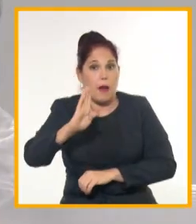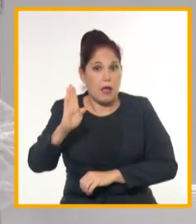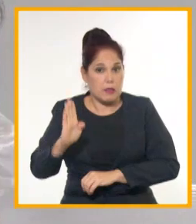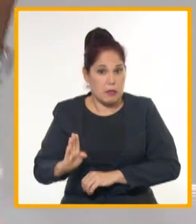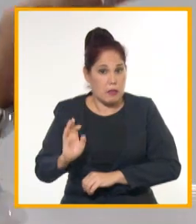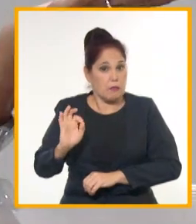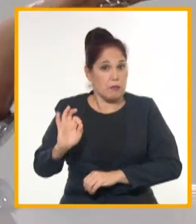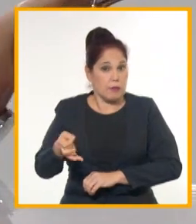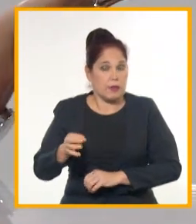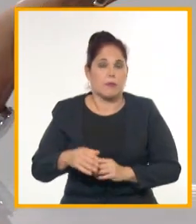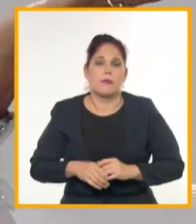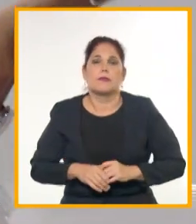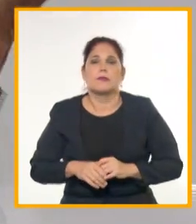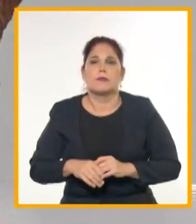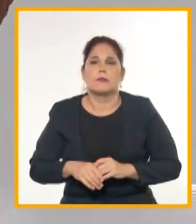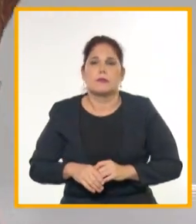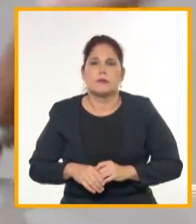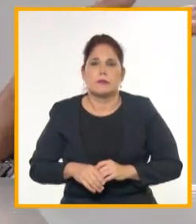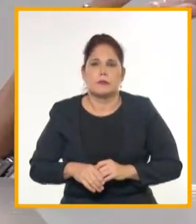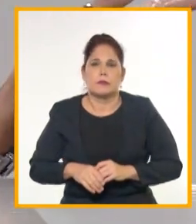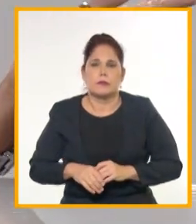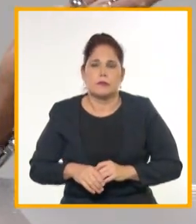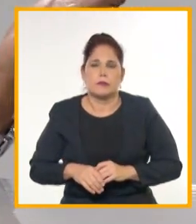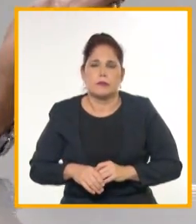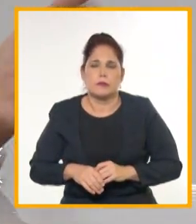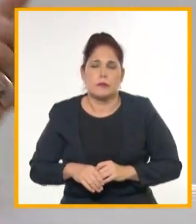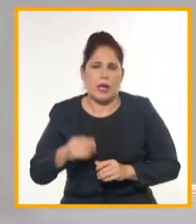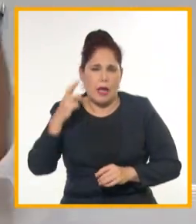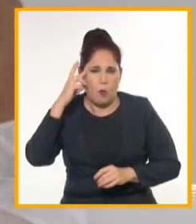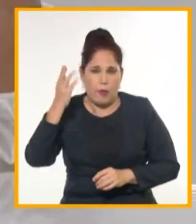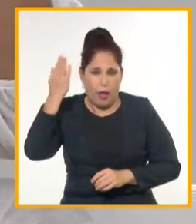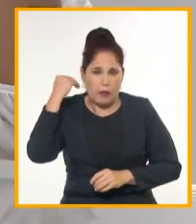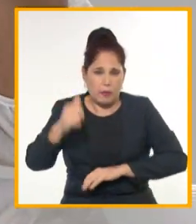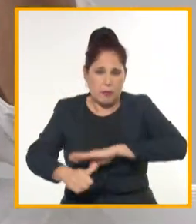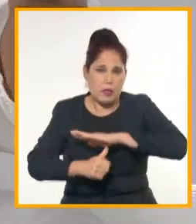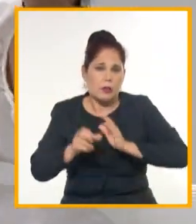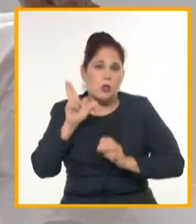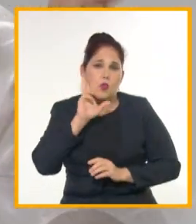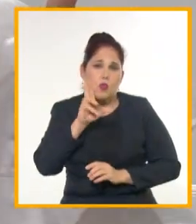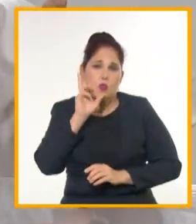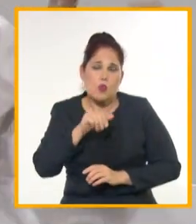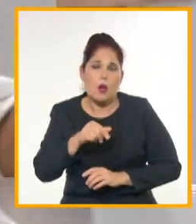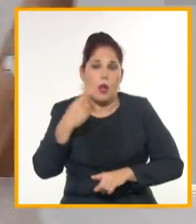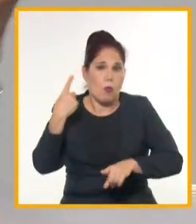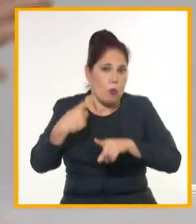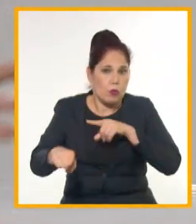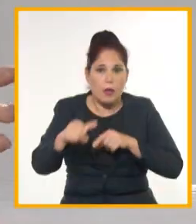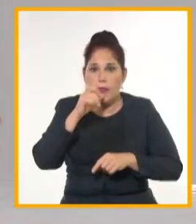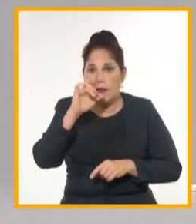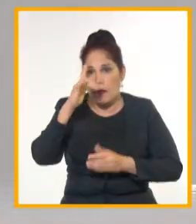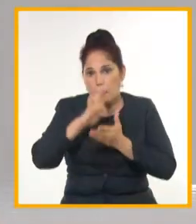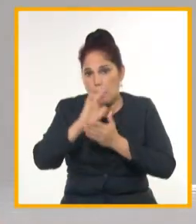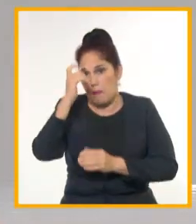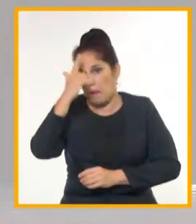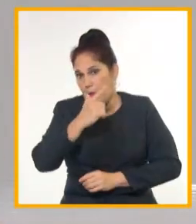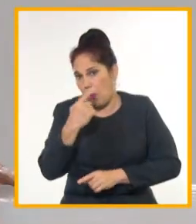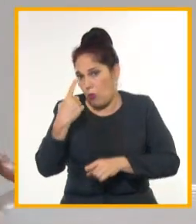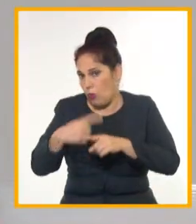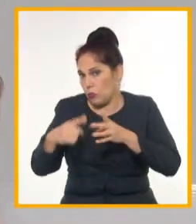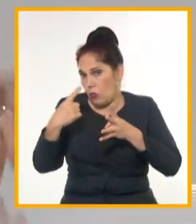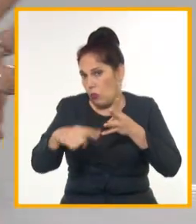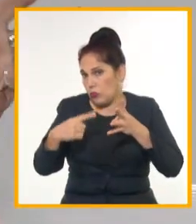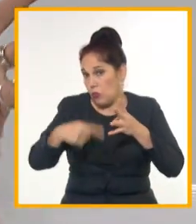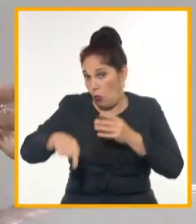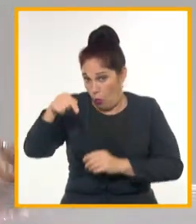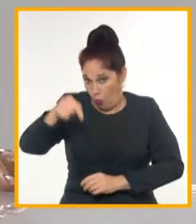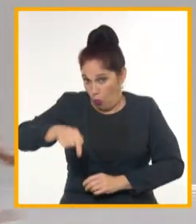antecedente de toda la manipulación contra Lula, contra el PT. Entonces, hoy mismo hubo